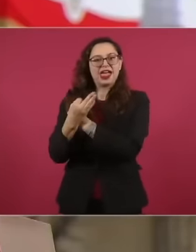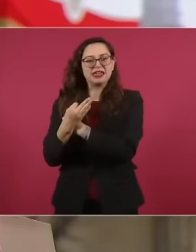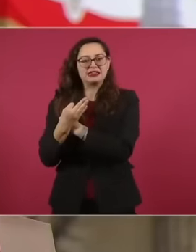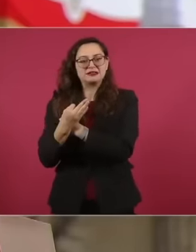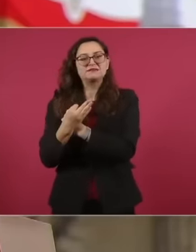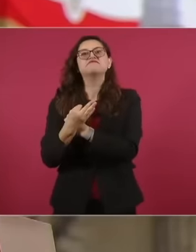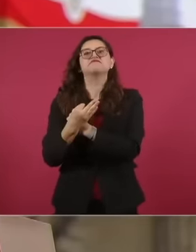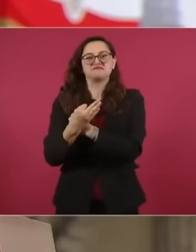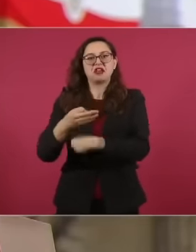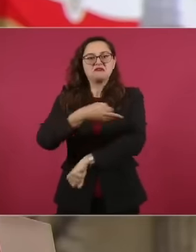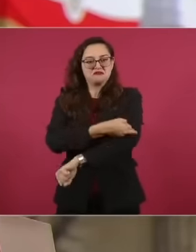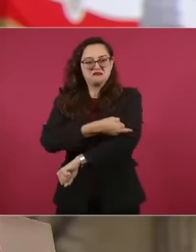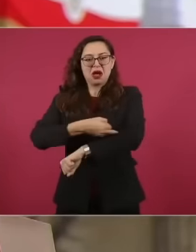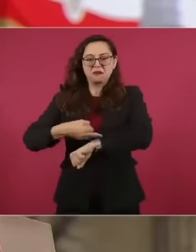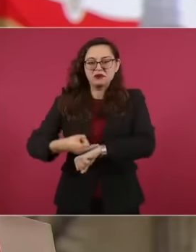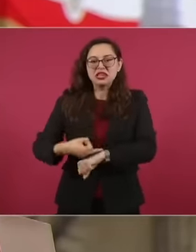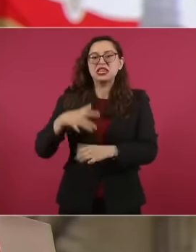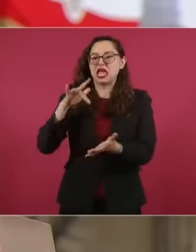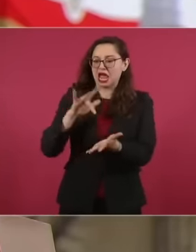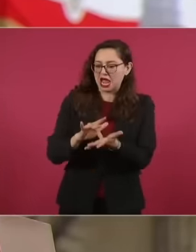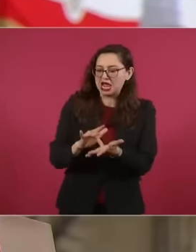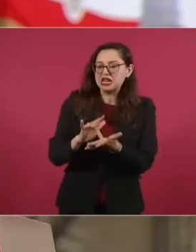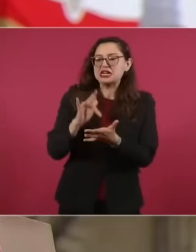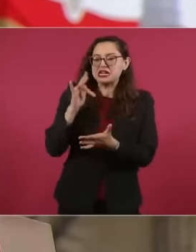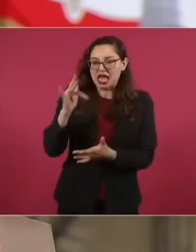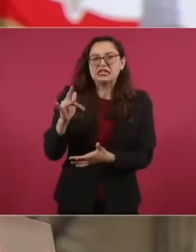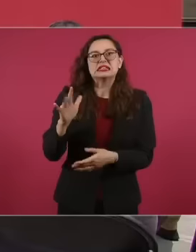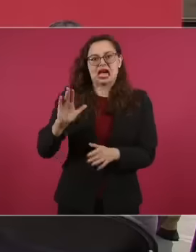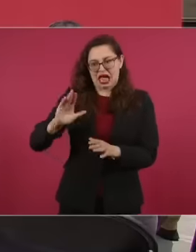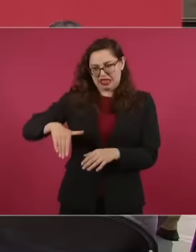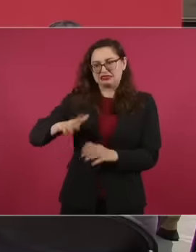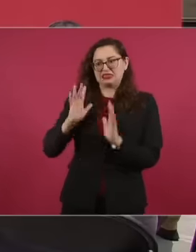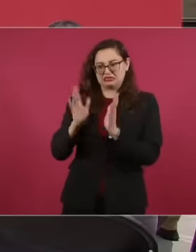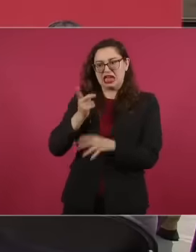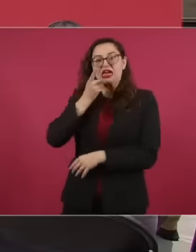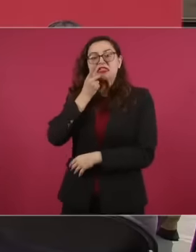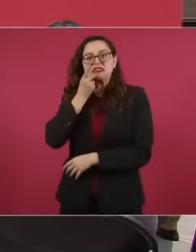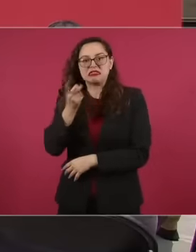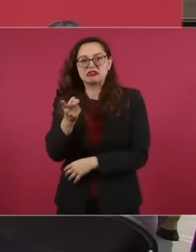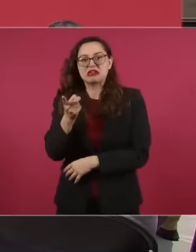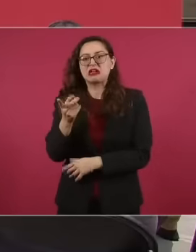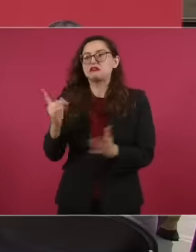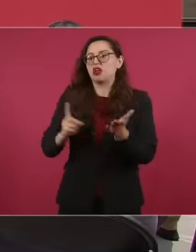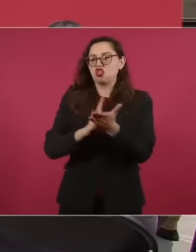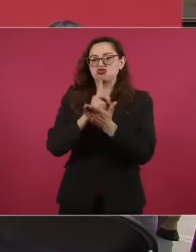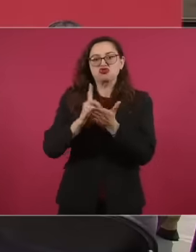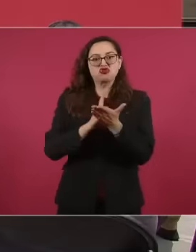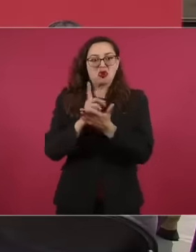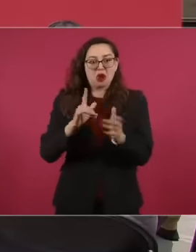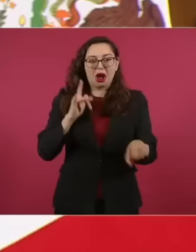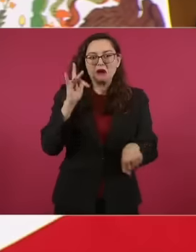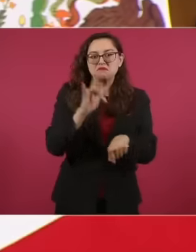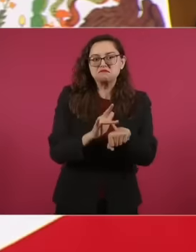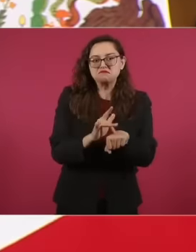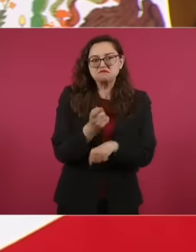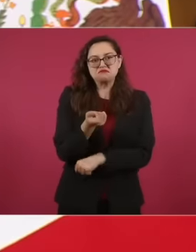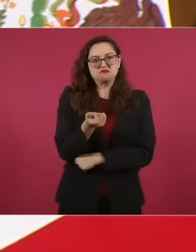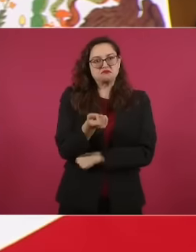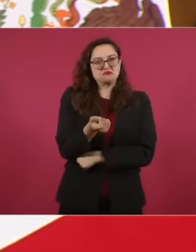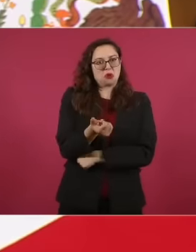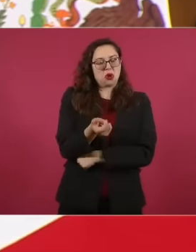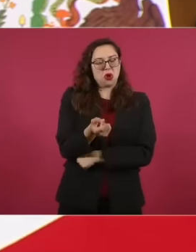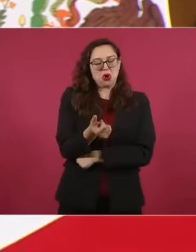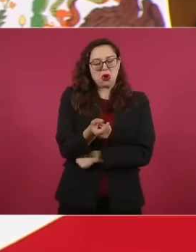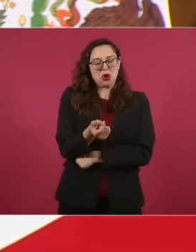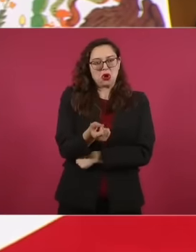que gracias a ello, como ya lo expresé, hemos podido detener la tentación del consumo de drogas, que